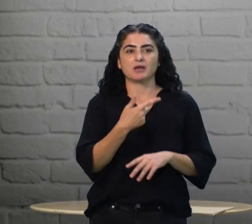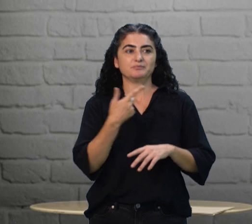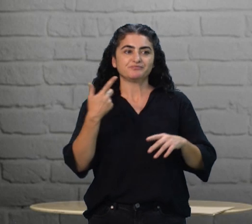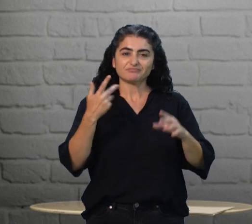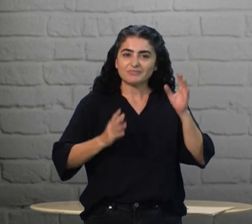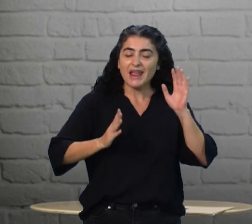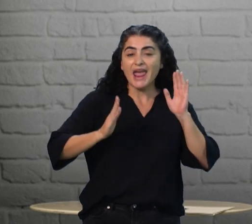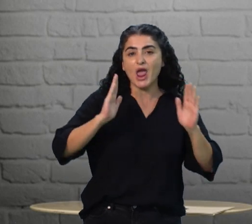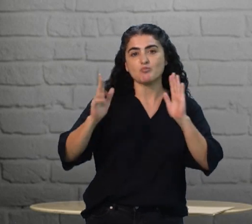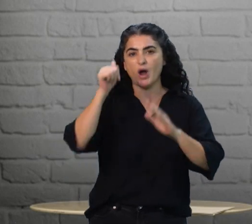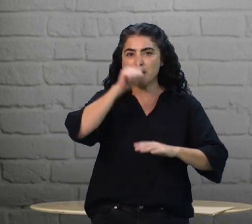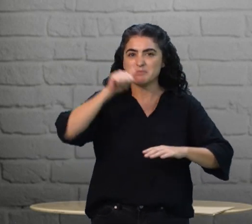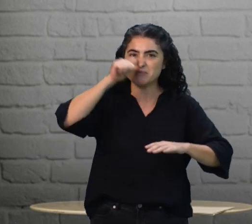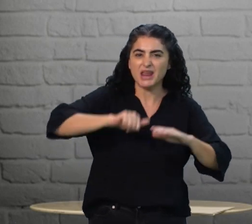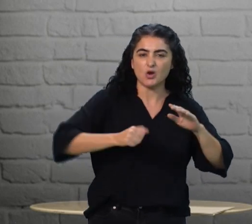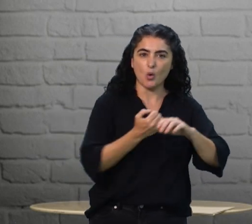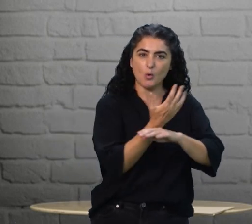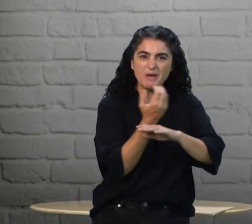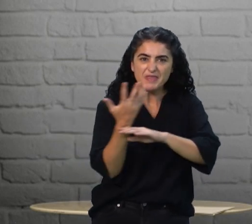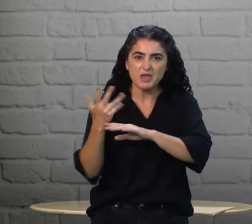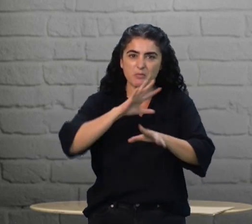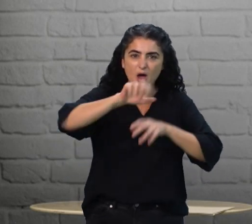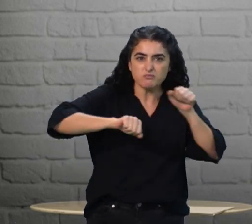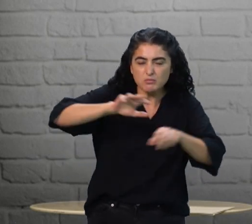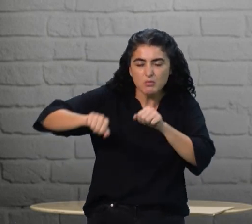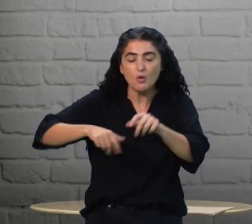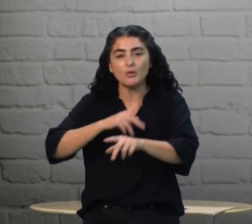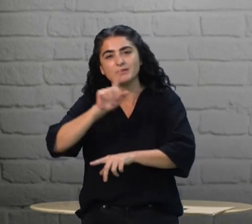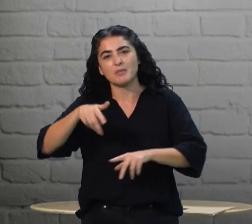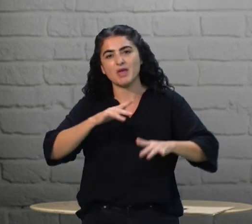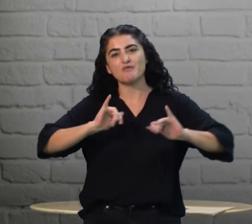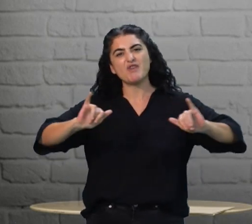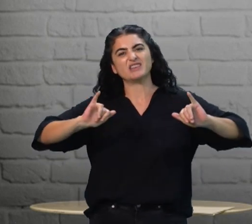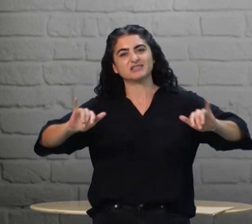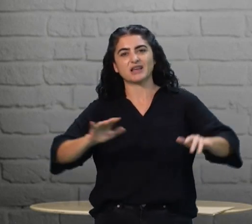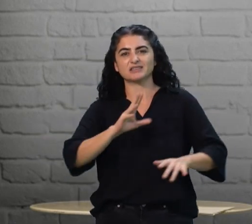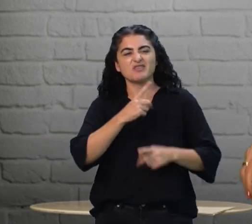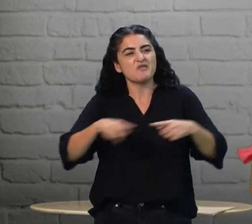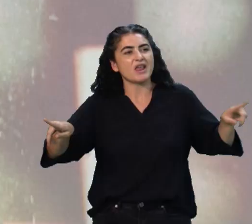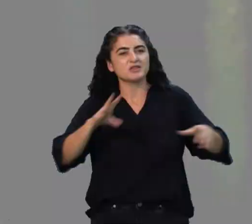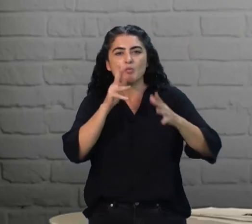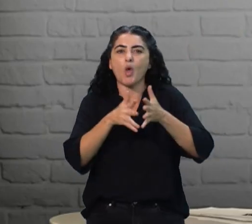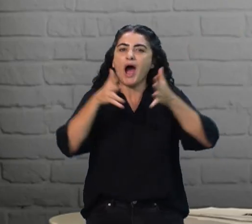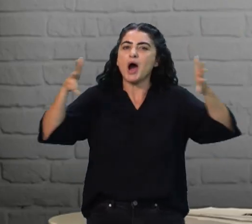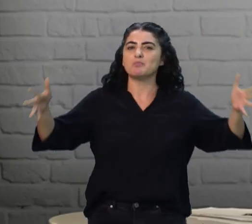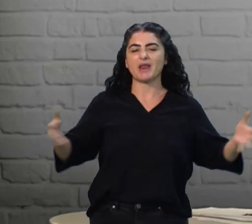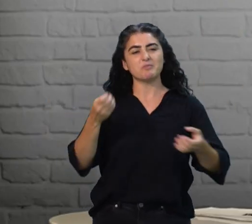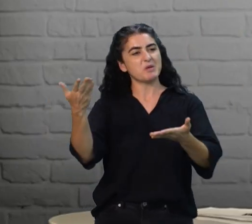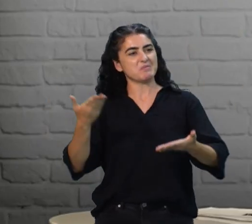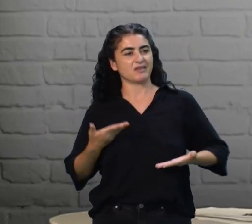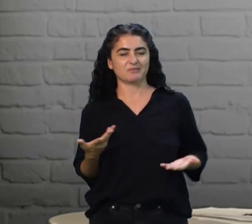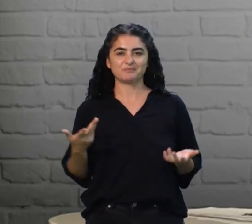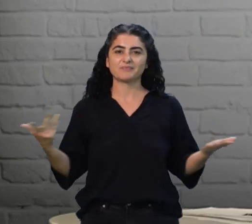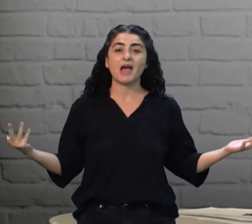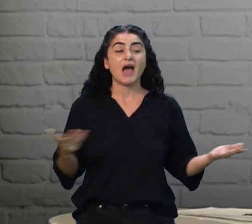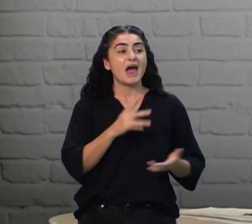están las fiestas que son diferentes porque son más más amplias más acogedoras Qué tiene La Rioja que no tenga